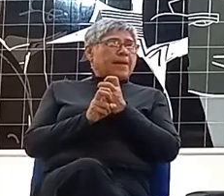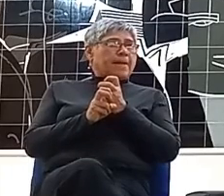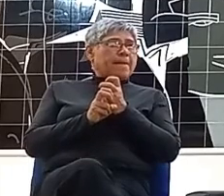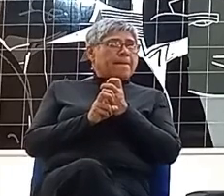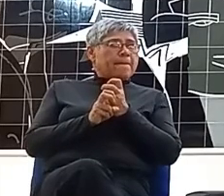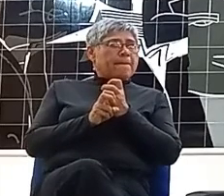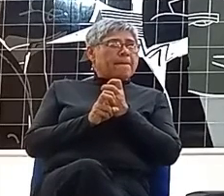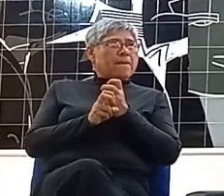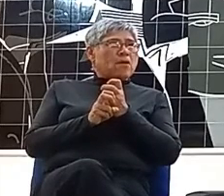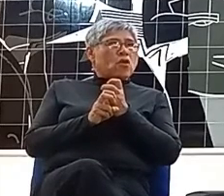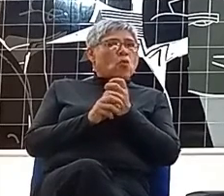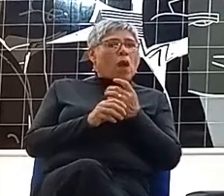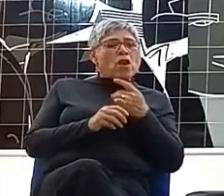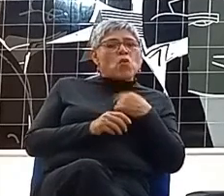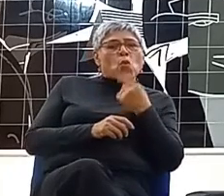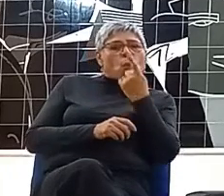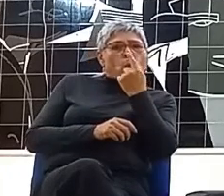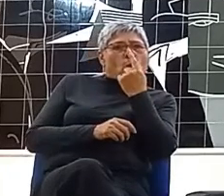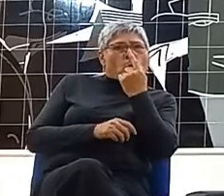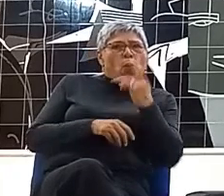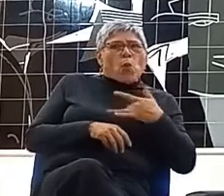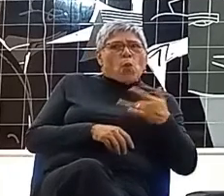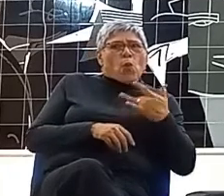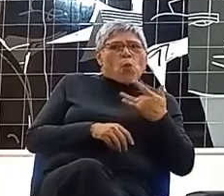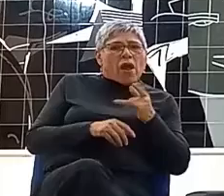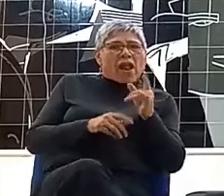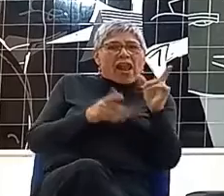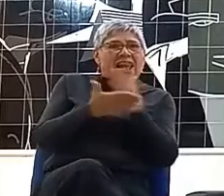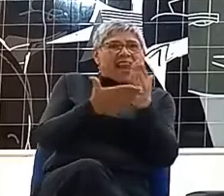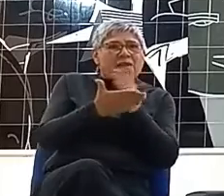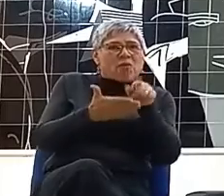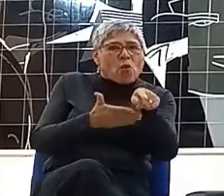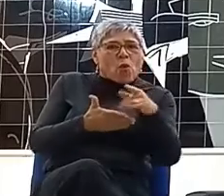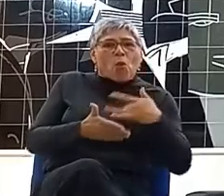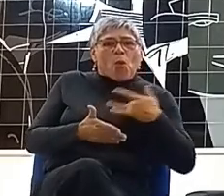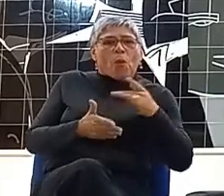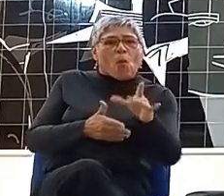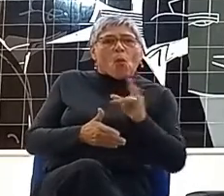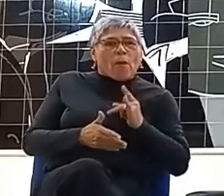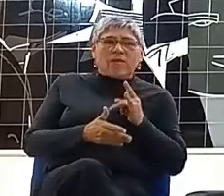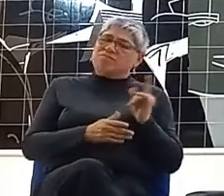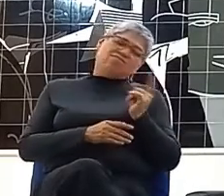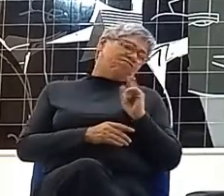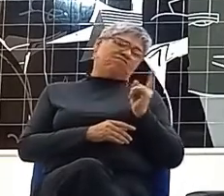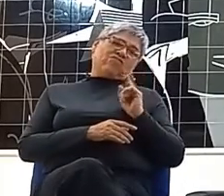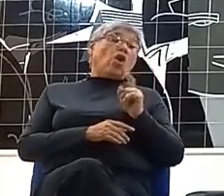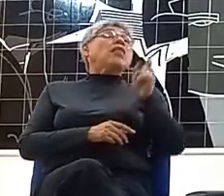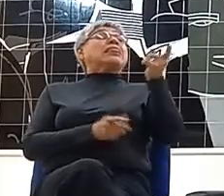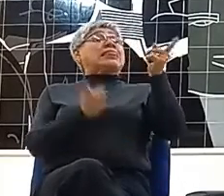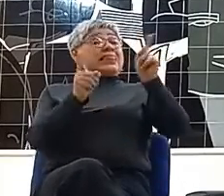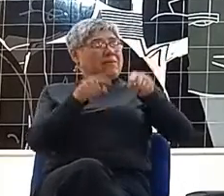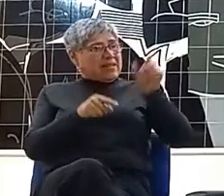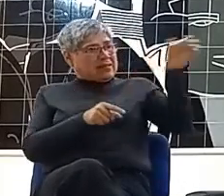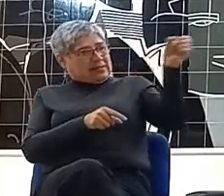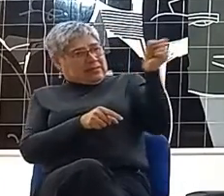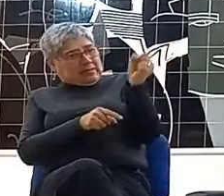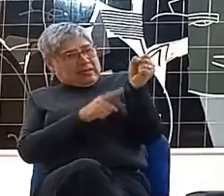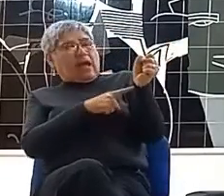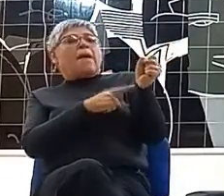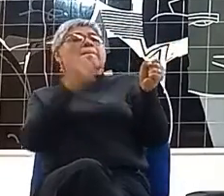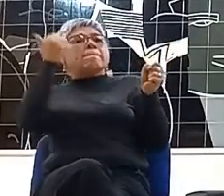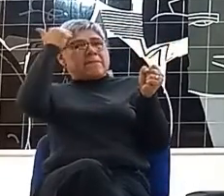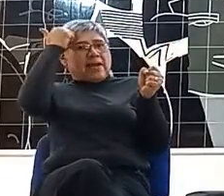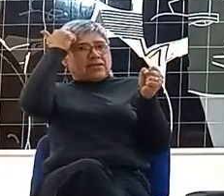intuitivamente a los libros. Es necesario también el maestro o que te